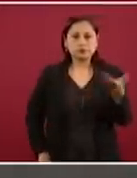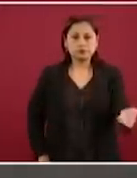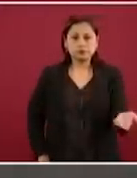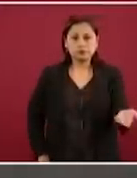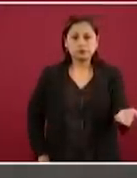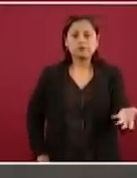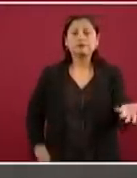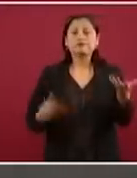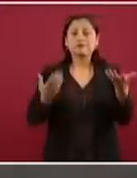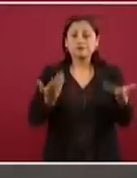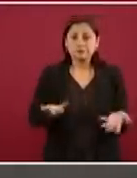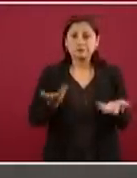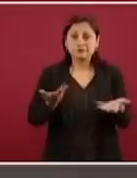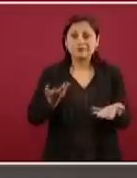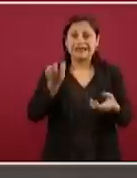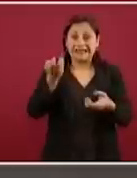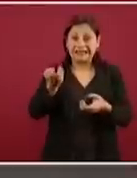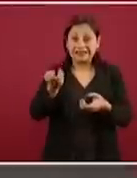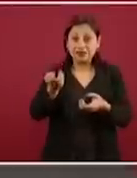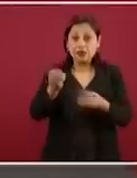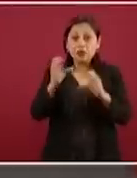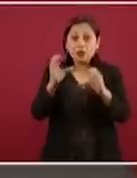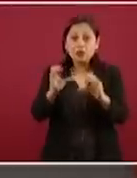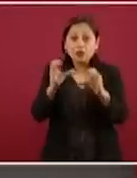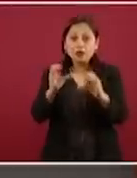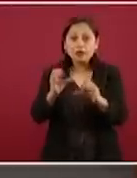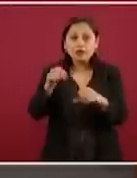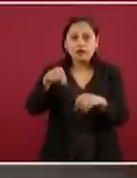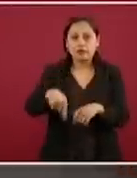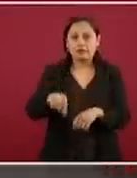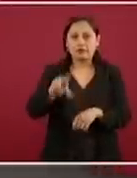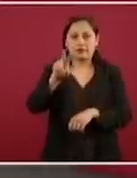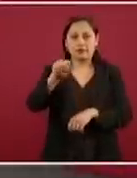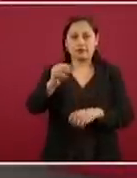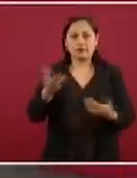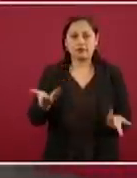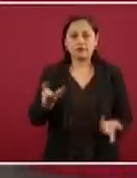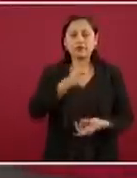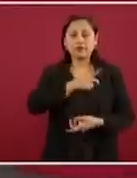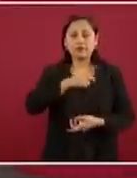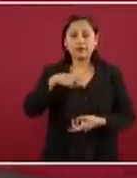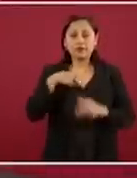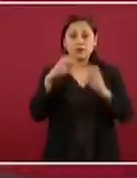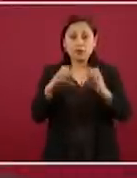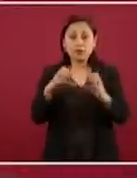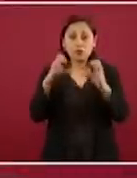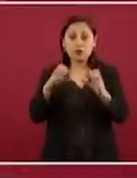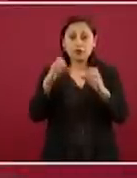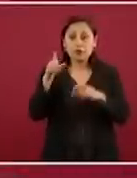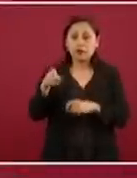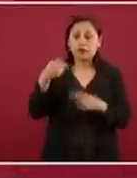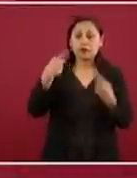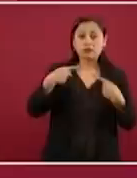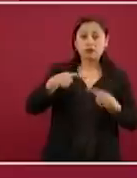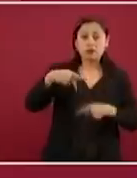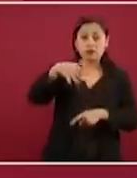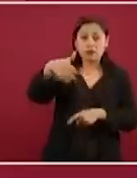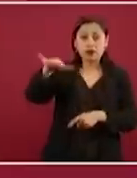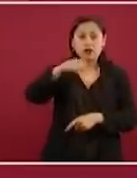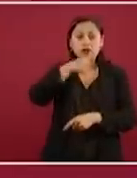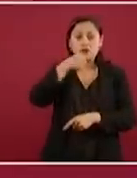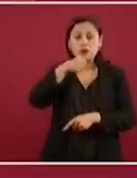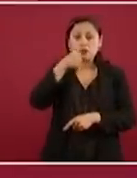Entonces, eso es lo que tenemos que cuidar, que le llegue el apoyo al adulto mayor, que lleguen las becas,